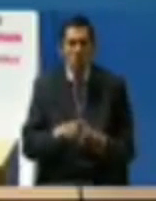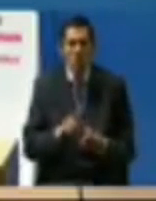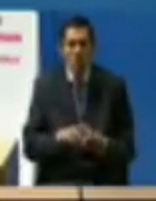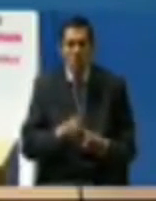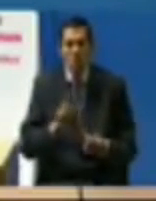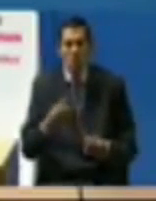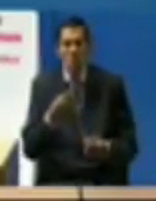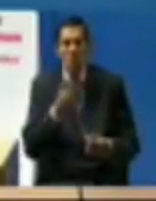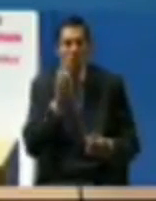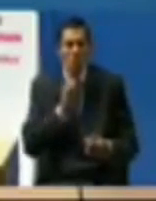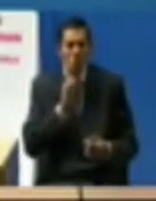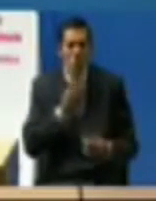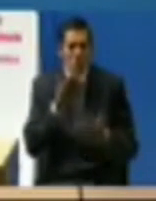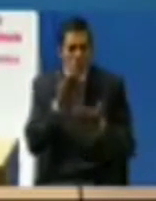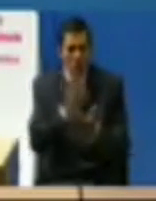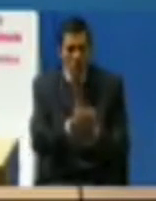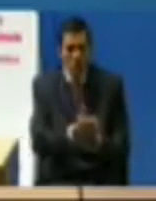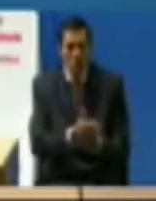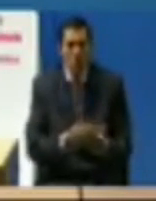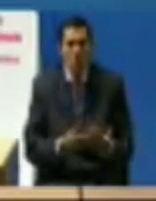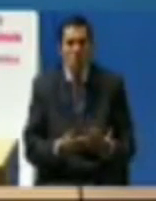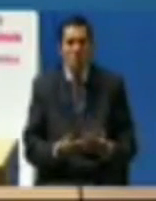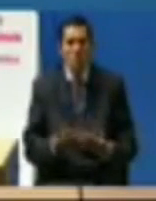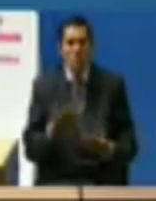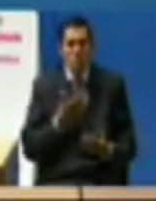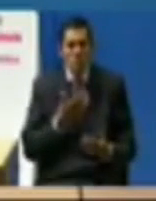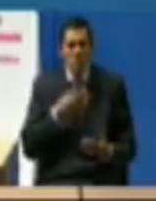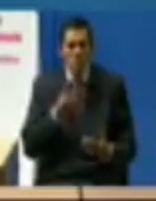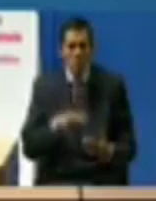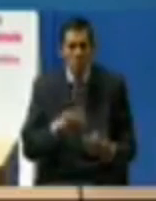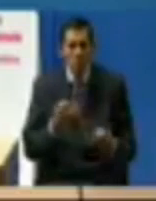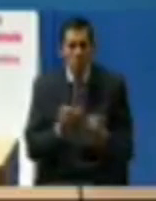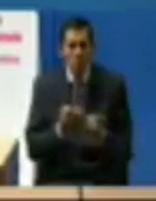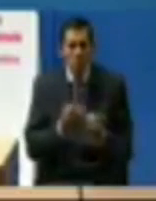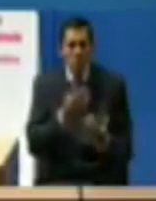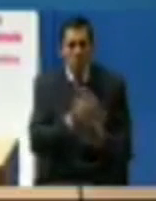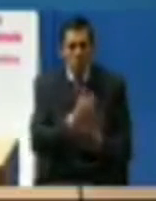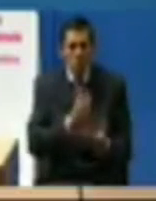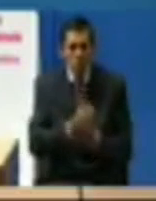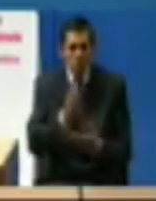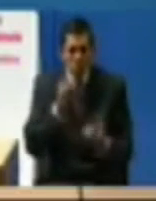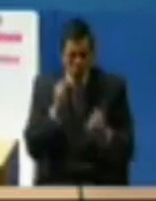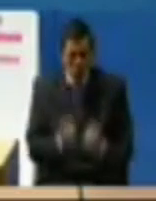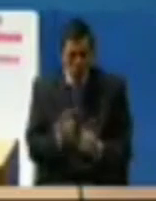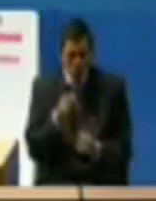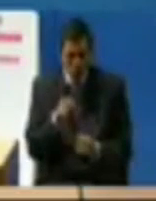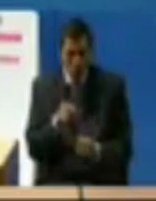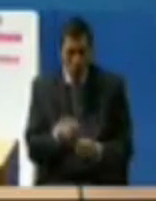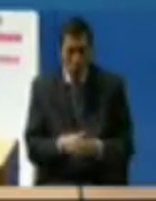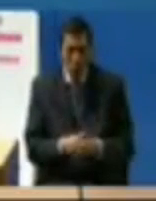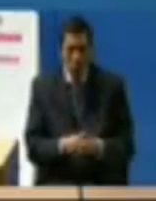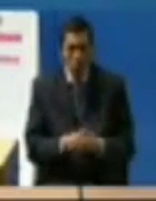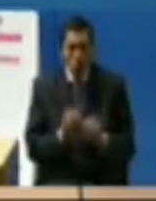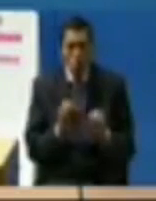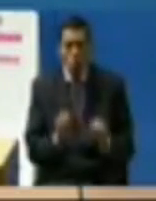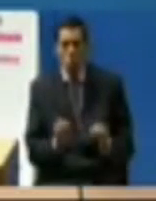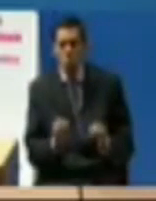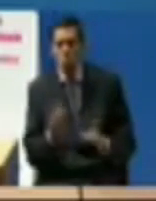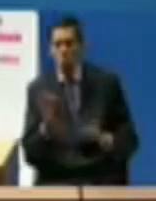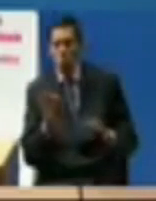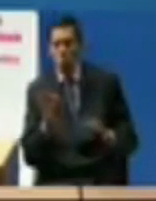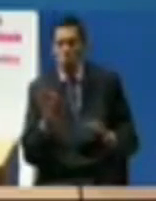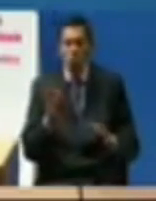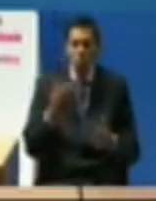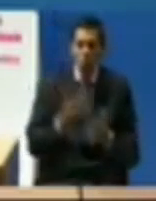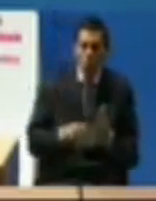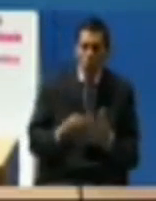llegando a estos cargos, si existe de verdad un efectivo acceso y ejercicio en buenas condiciones a estos